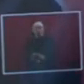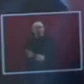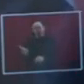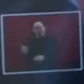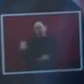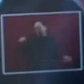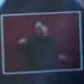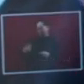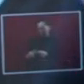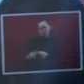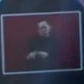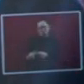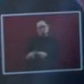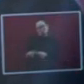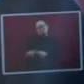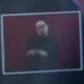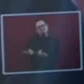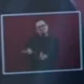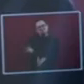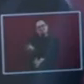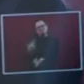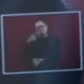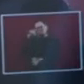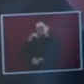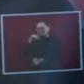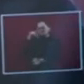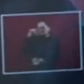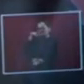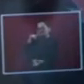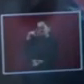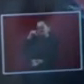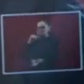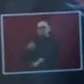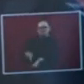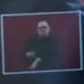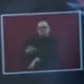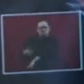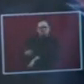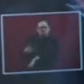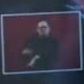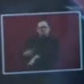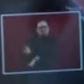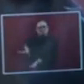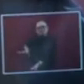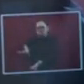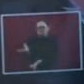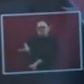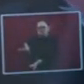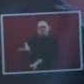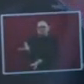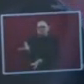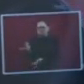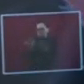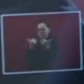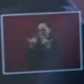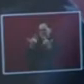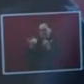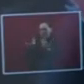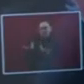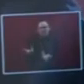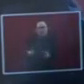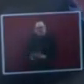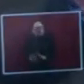es el punto. El presidente dijo ayer que no habría problema, por ejemplo, que se adelantaran y que fueran el 21 de marzo. Esta mañana el presidente ha dicho